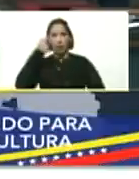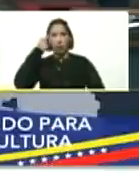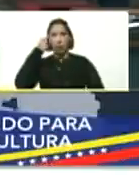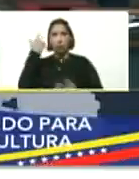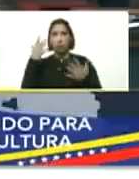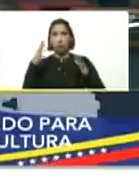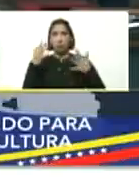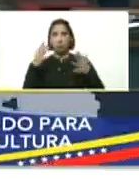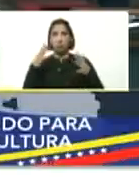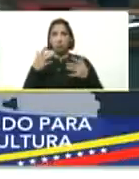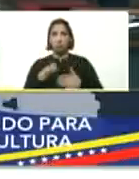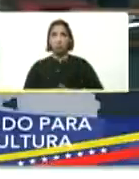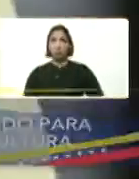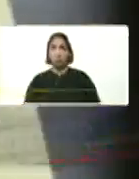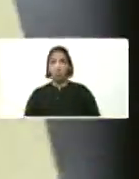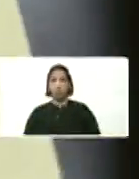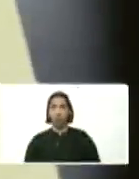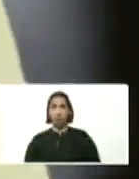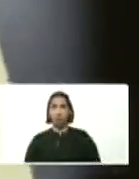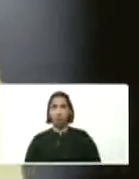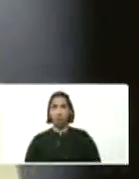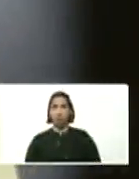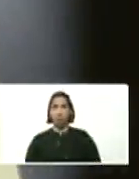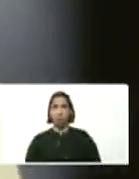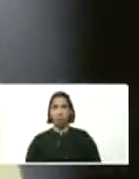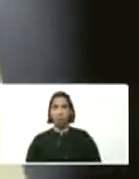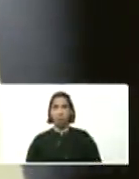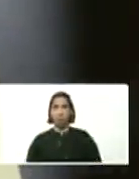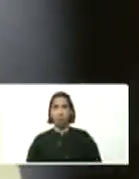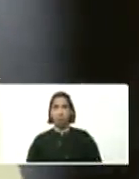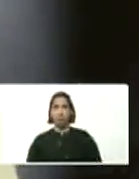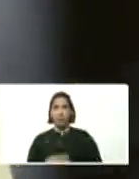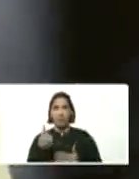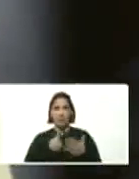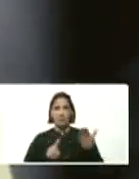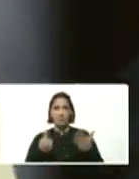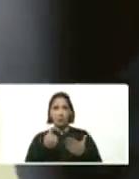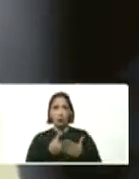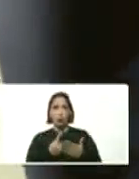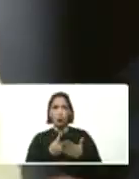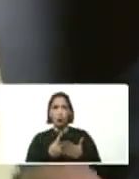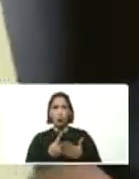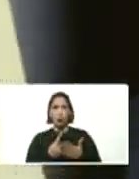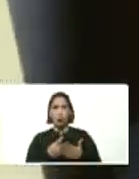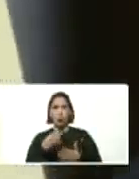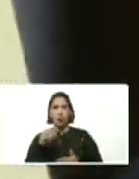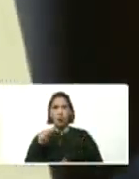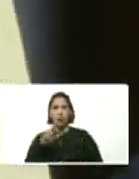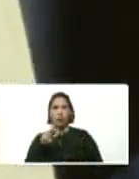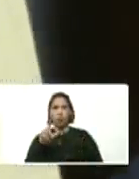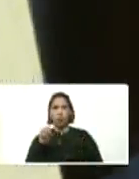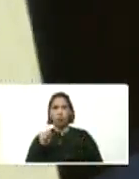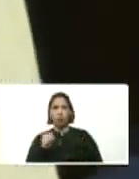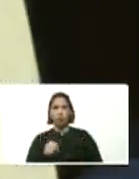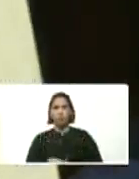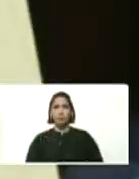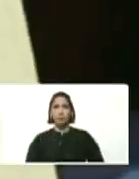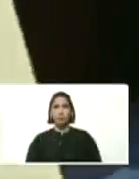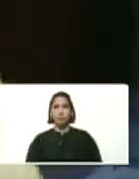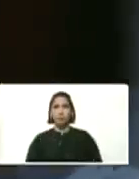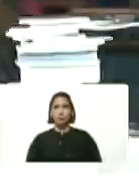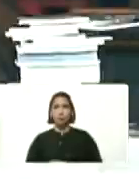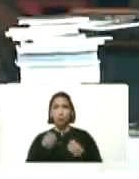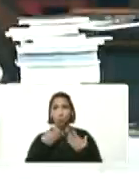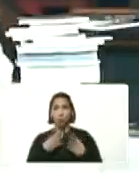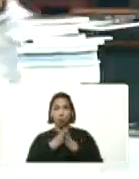aplauden. Enrique Hernández de Jesús, con dibujos de Carlos Contramaestre. Bueno,